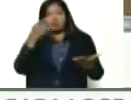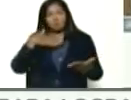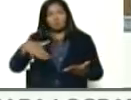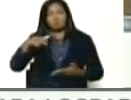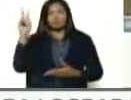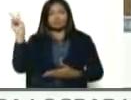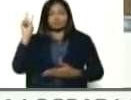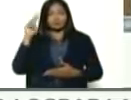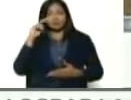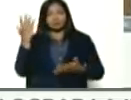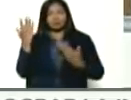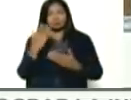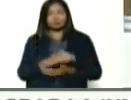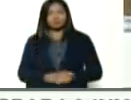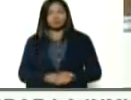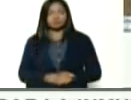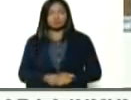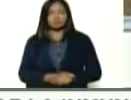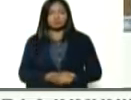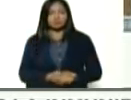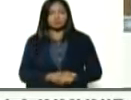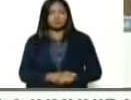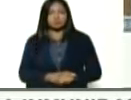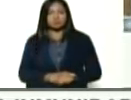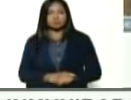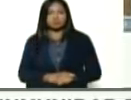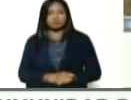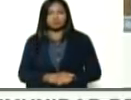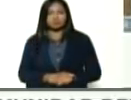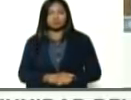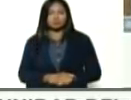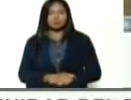venezuela adelante doctor carlos alvarado